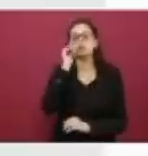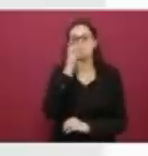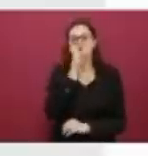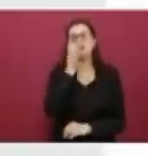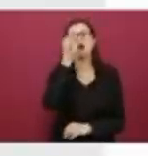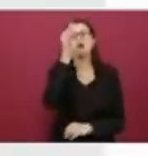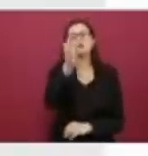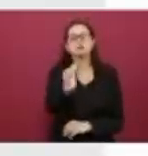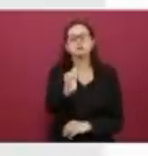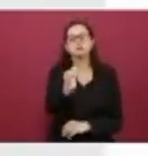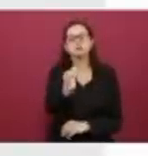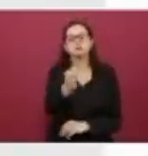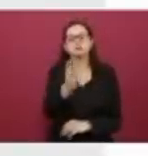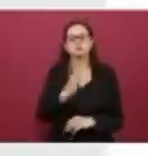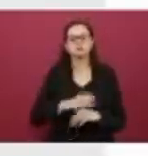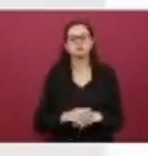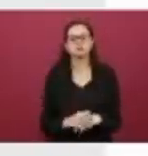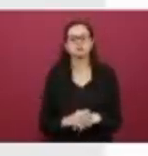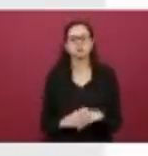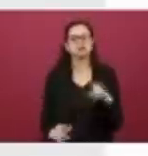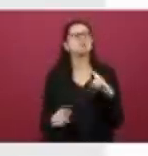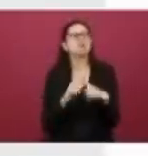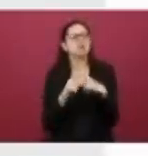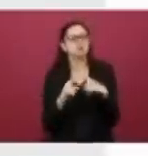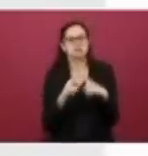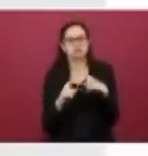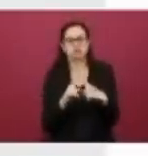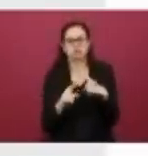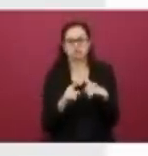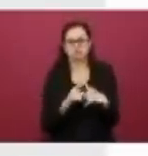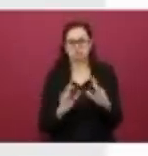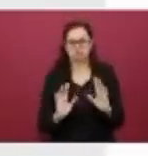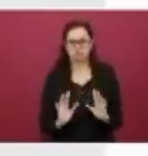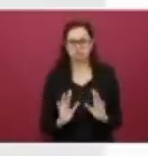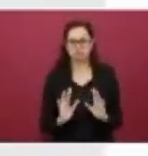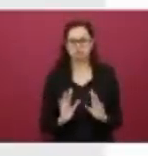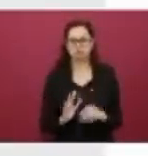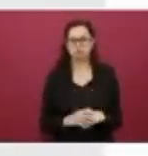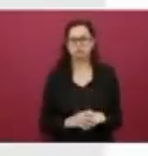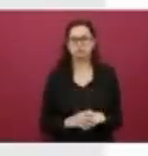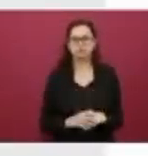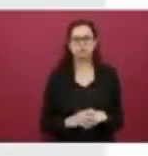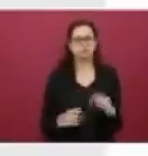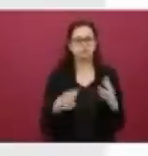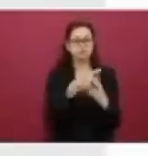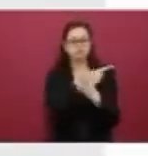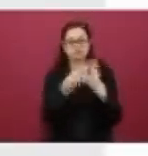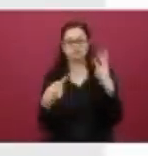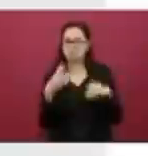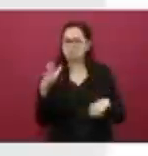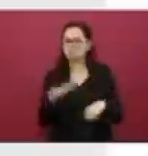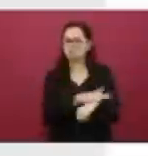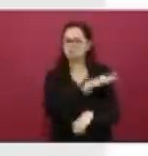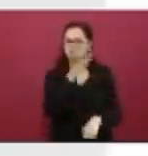quien resultó los son las mejores calificaciones